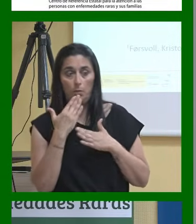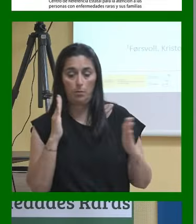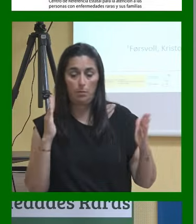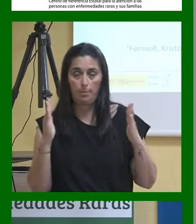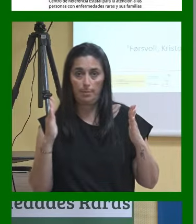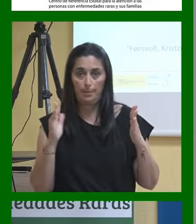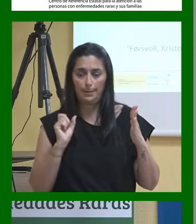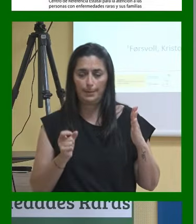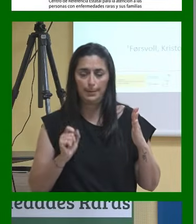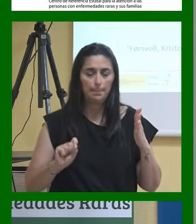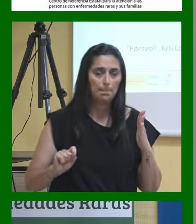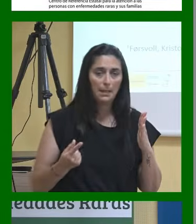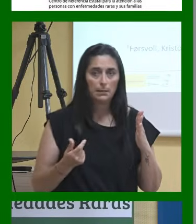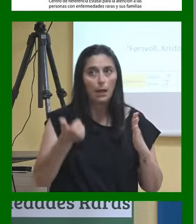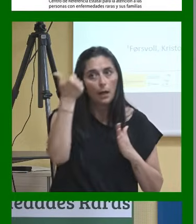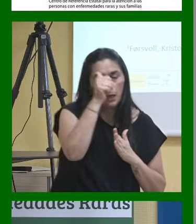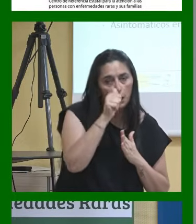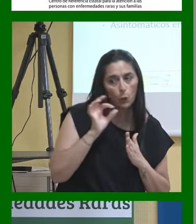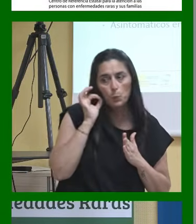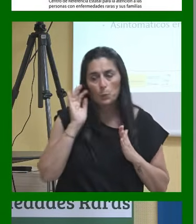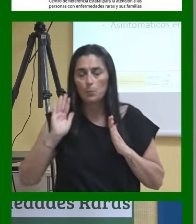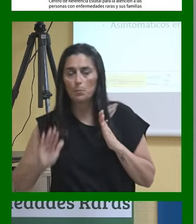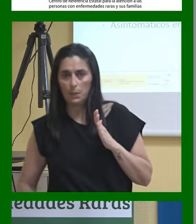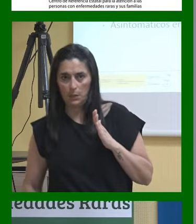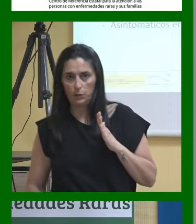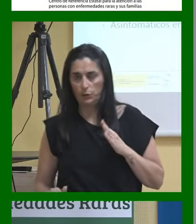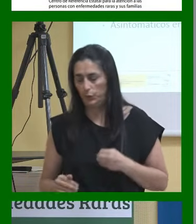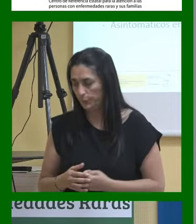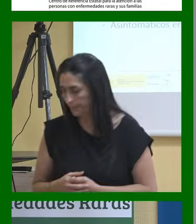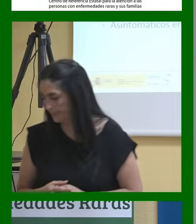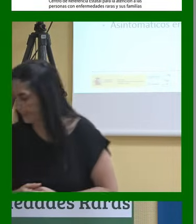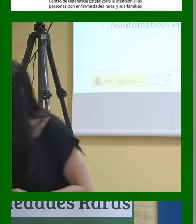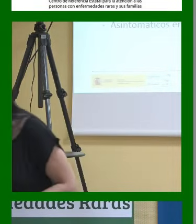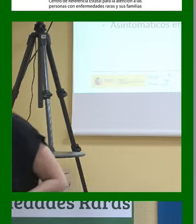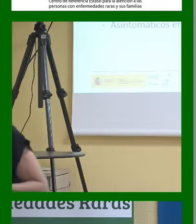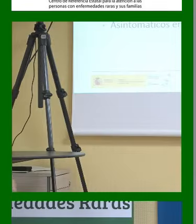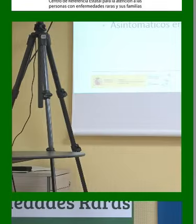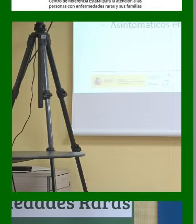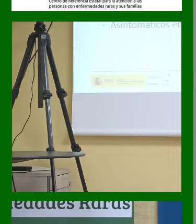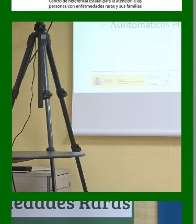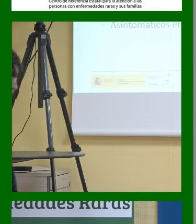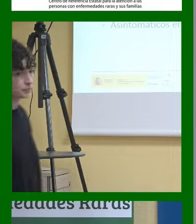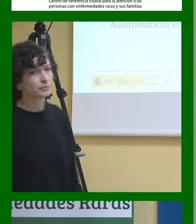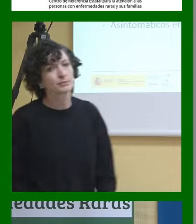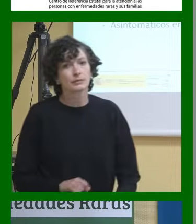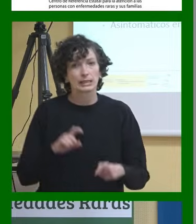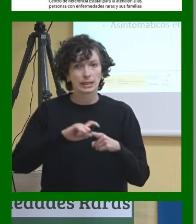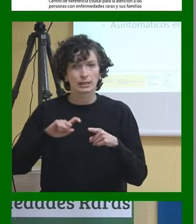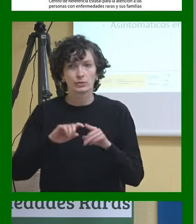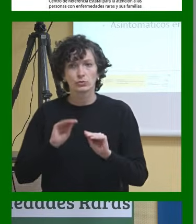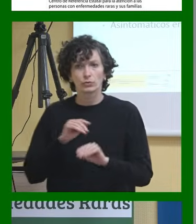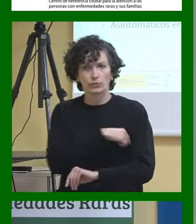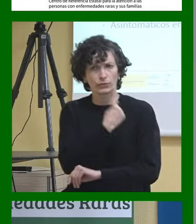mucho más frecuente en varones que en mujeres. Como os he dicho, se caracteriza por esos episodios de fiebre alta, pueden llegar